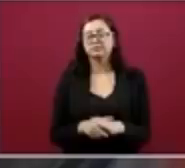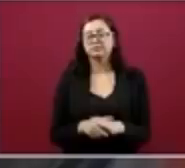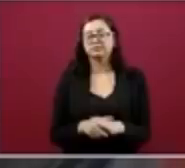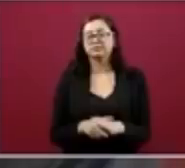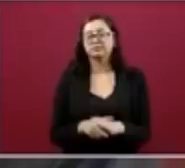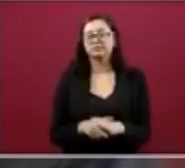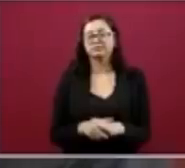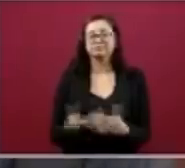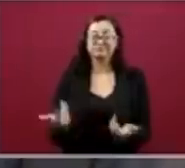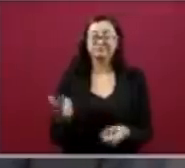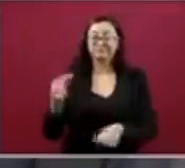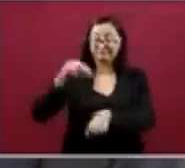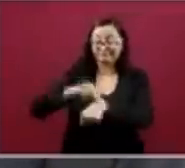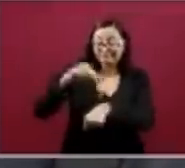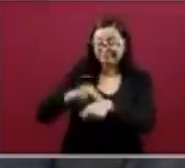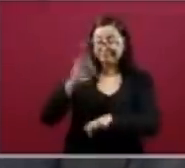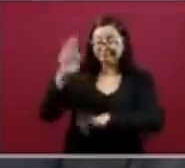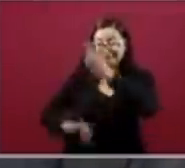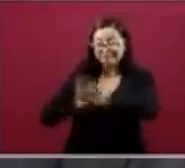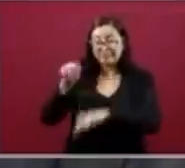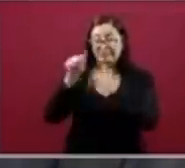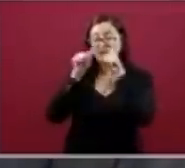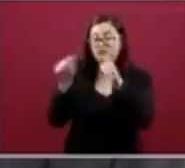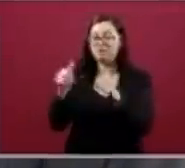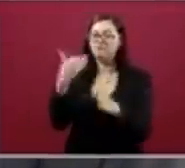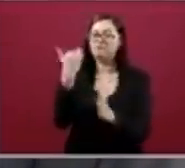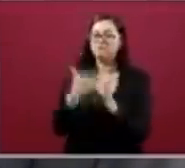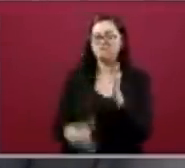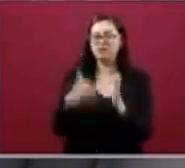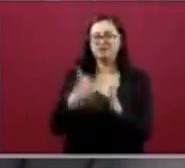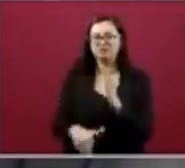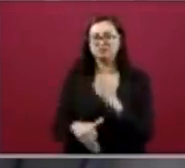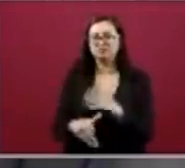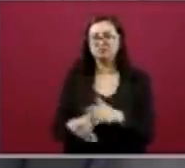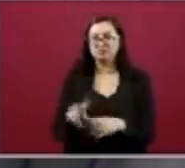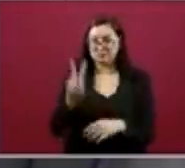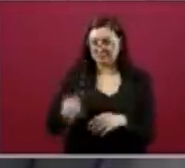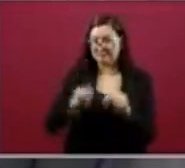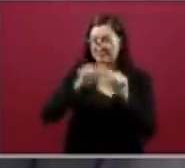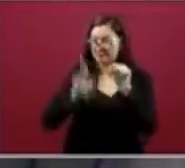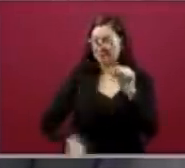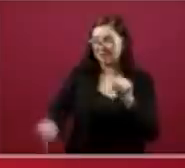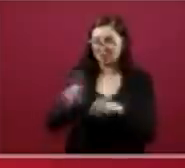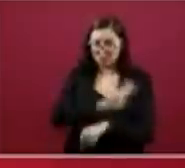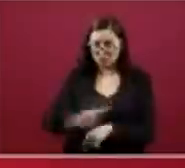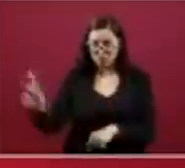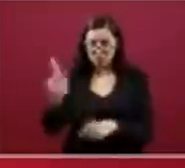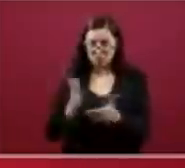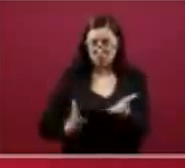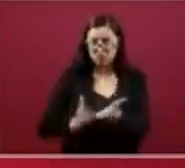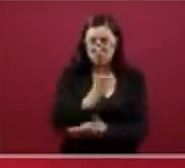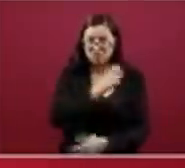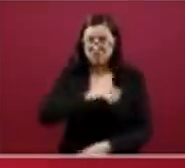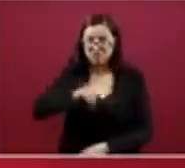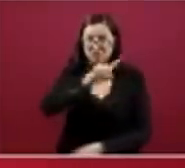la falta de atención médica. No se garantiza en México el derecho a la